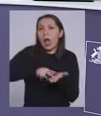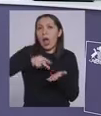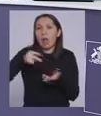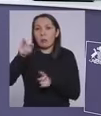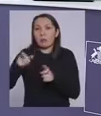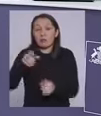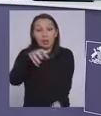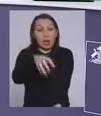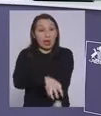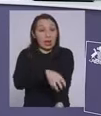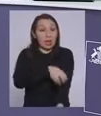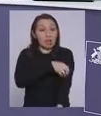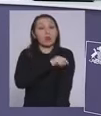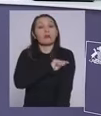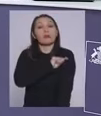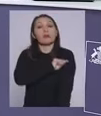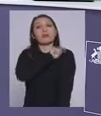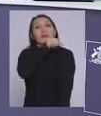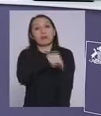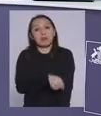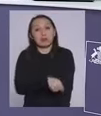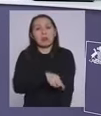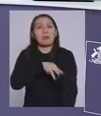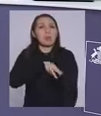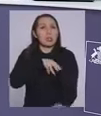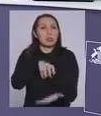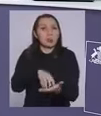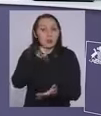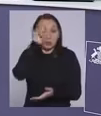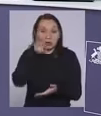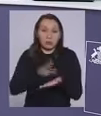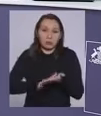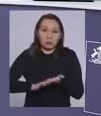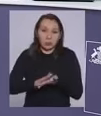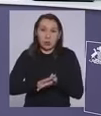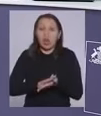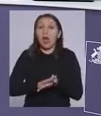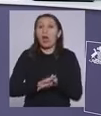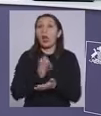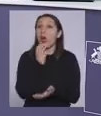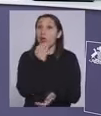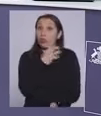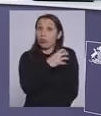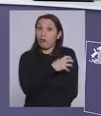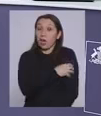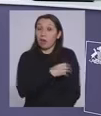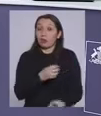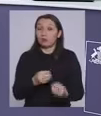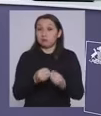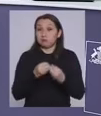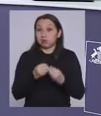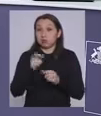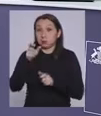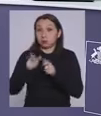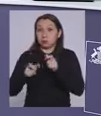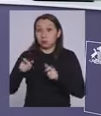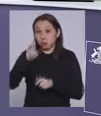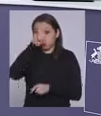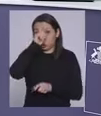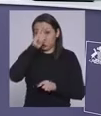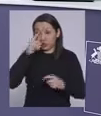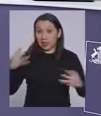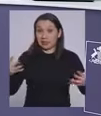pacientes de regiones hasta la región metropolitana? Sabemos que, por ejemplo, en la región de Antofagasta la situación en cuanto a la